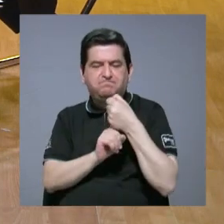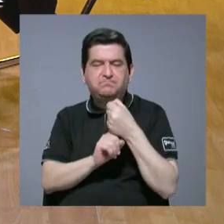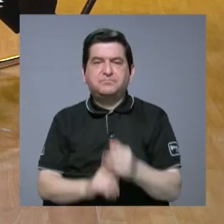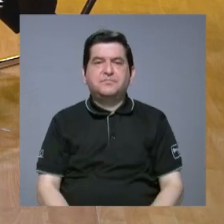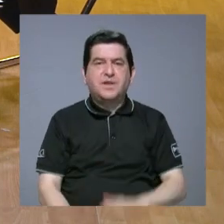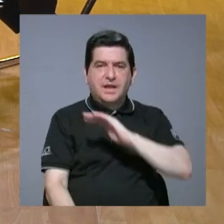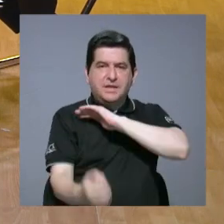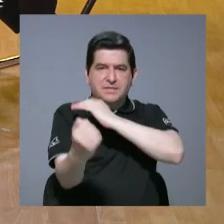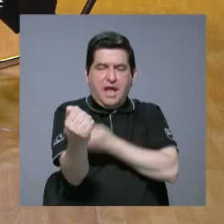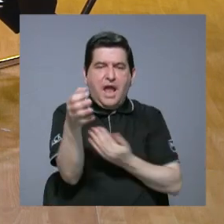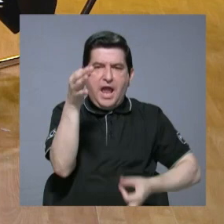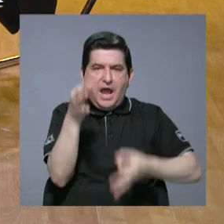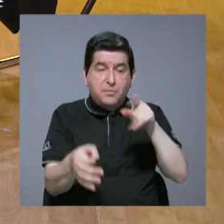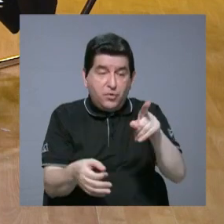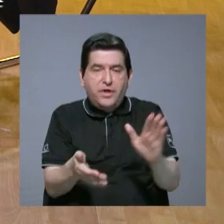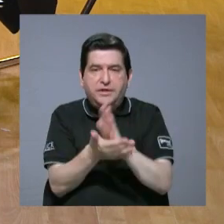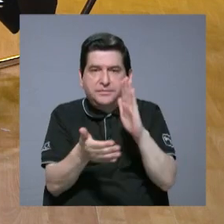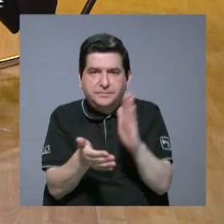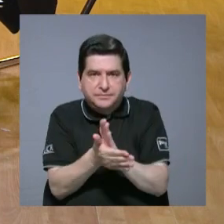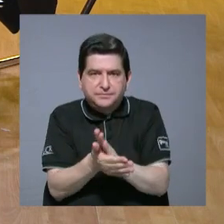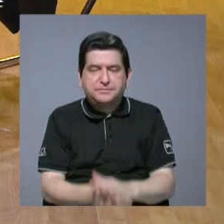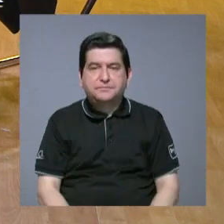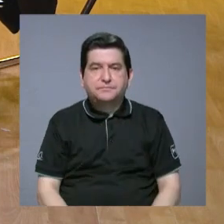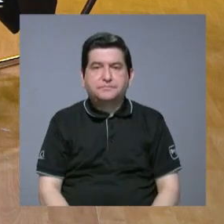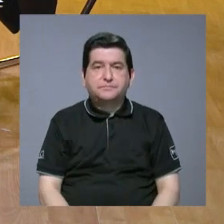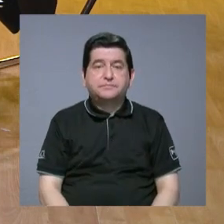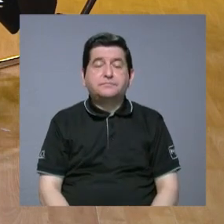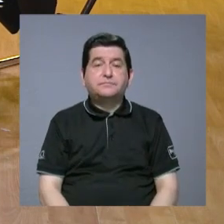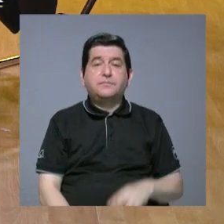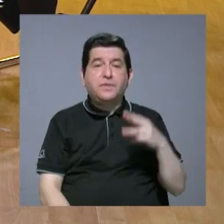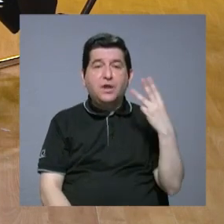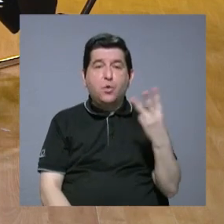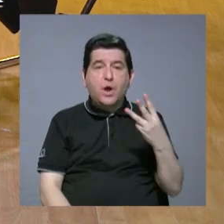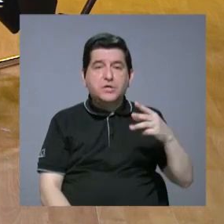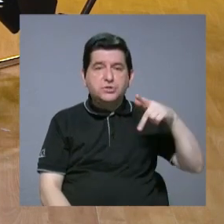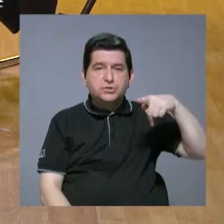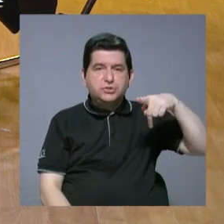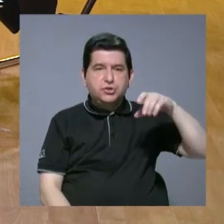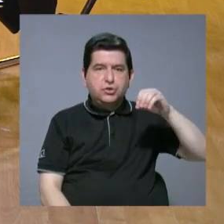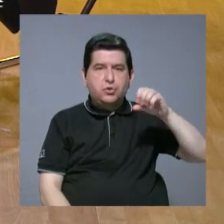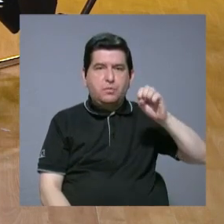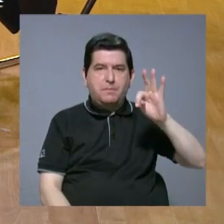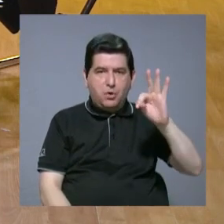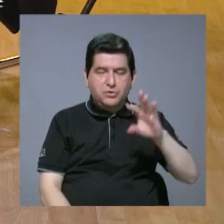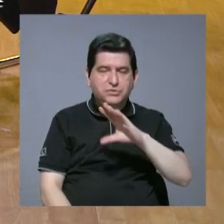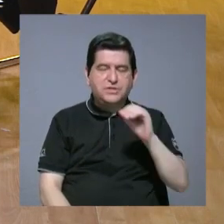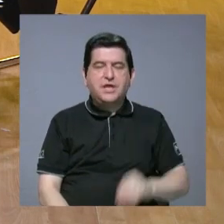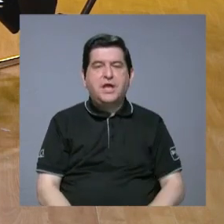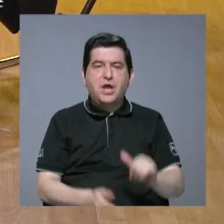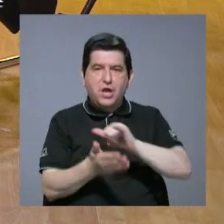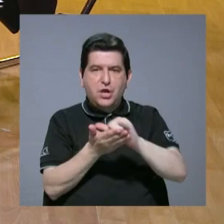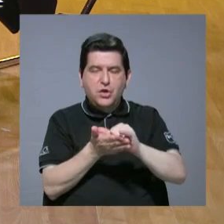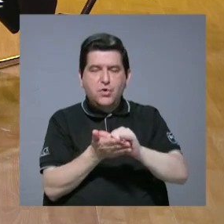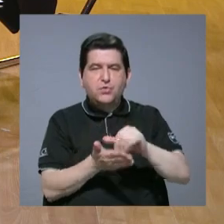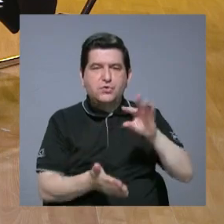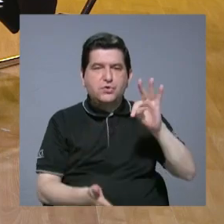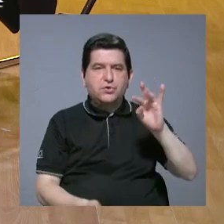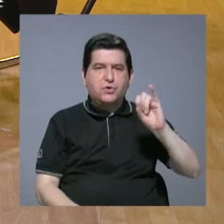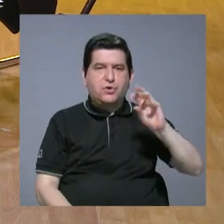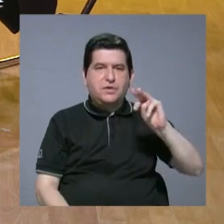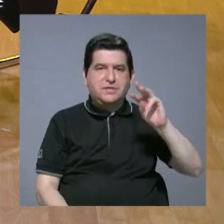del Poder Judicial de esos documentos, y tanto el Washington Post como el New York Times se negaron